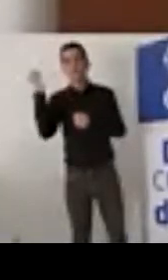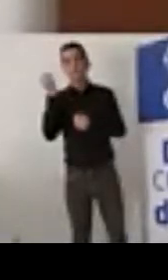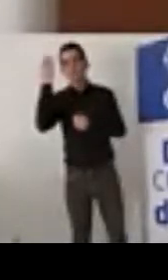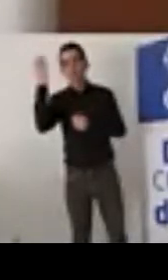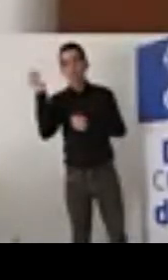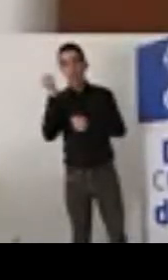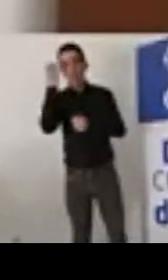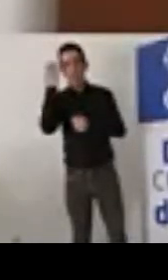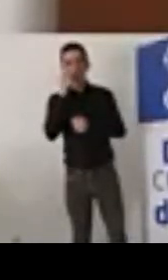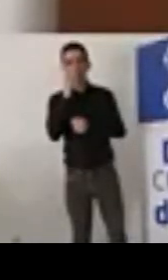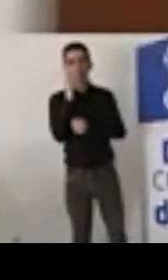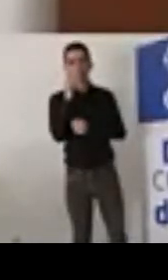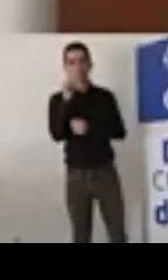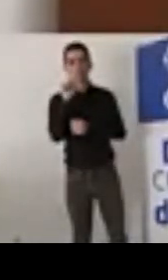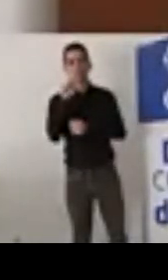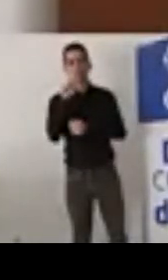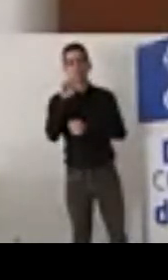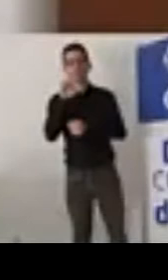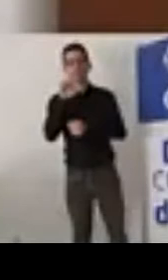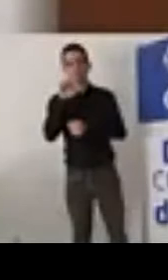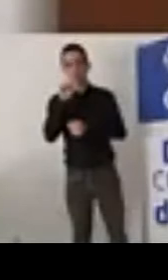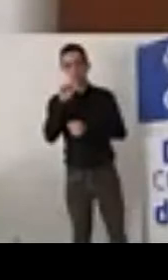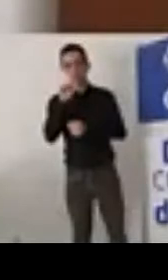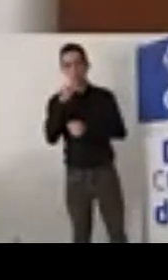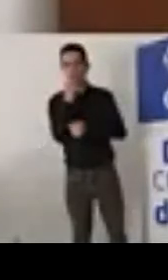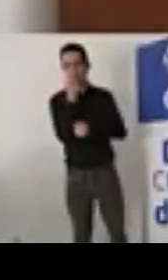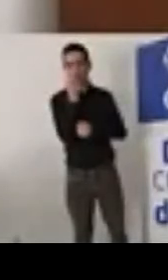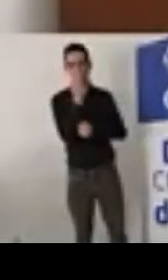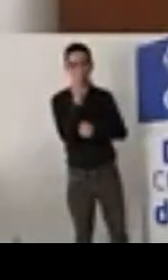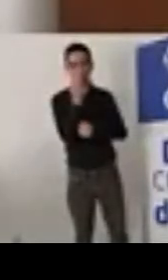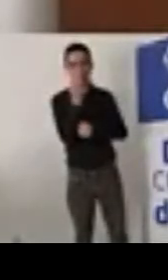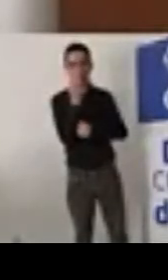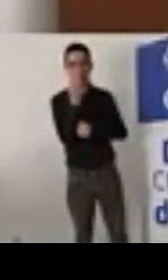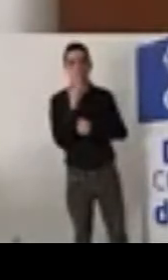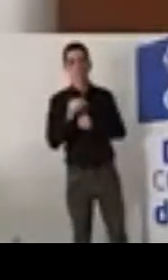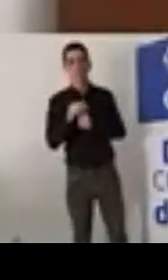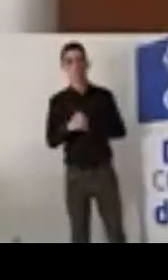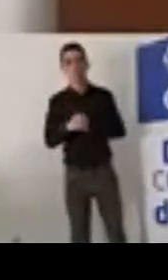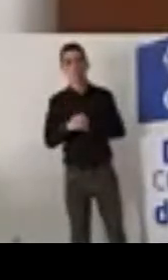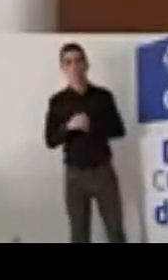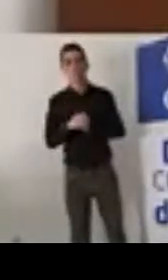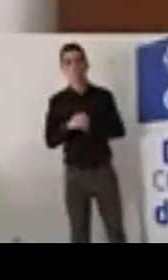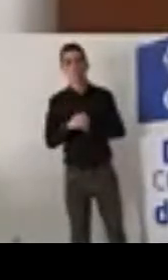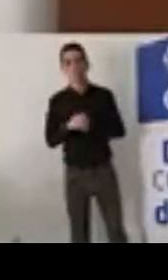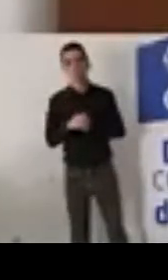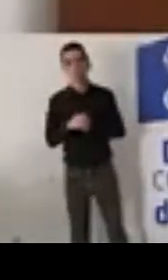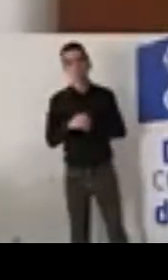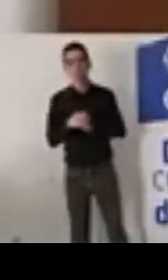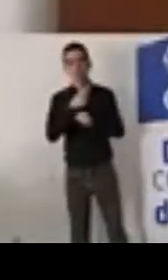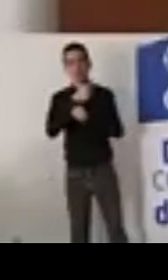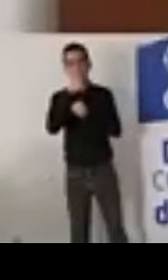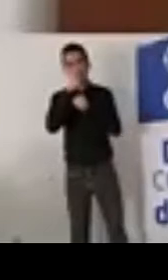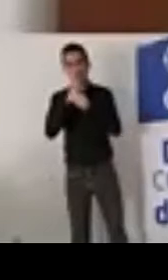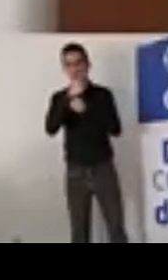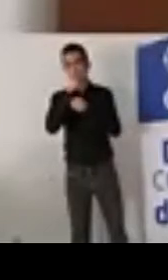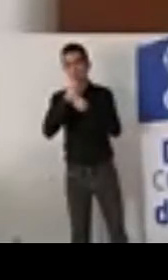paneles paralelos. Vamos a tener un panel, el primer panel de participación juvenil, donde tenemos